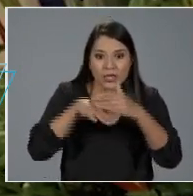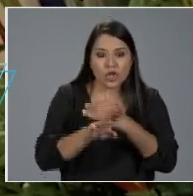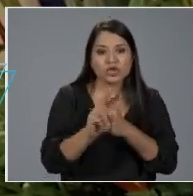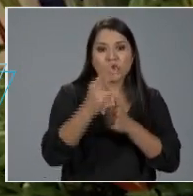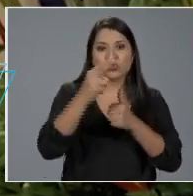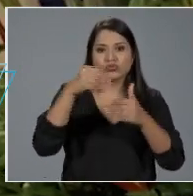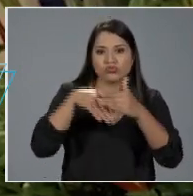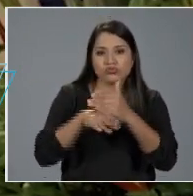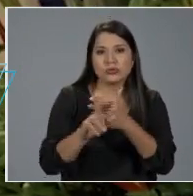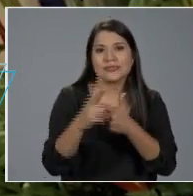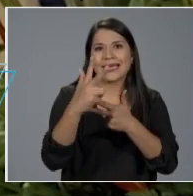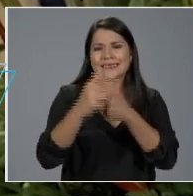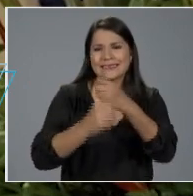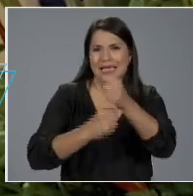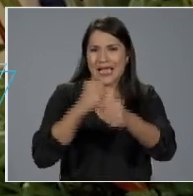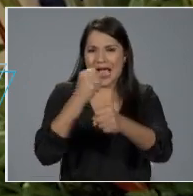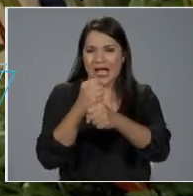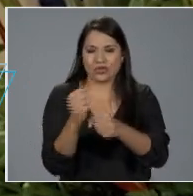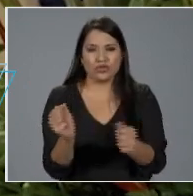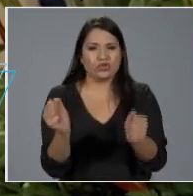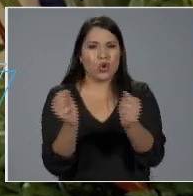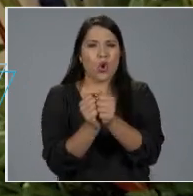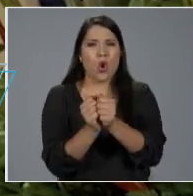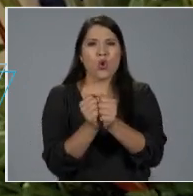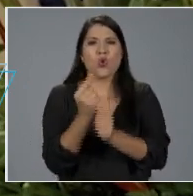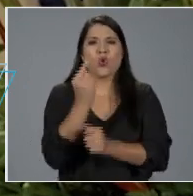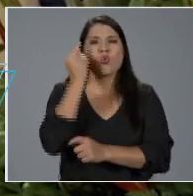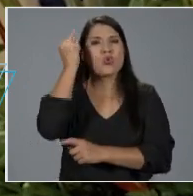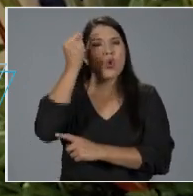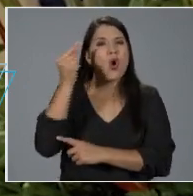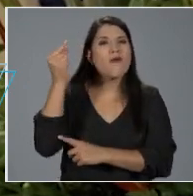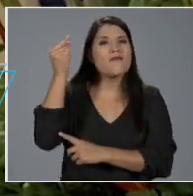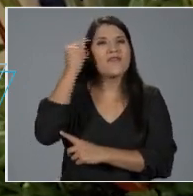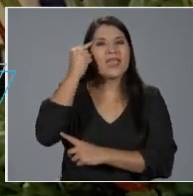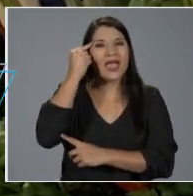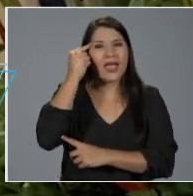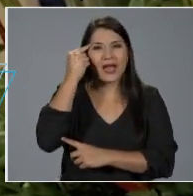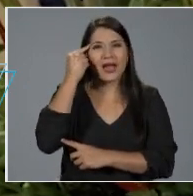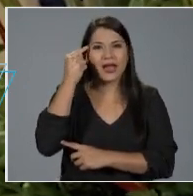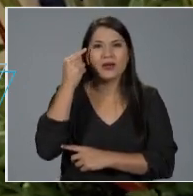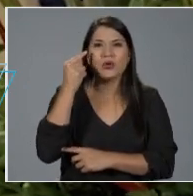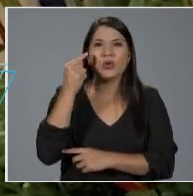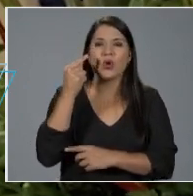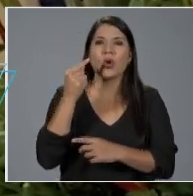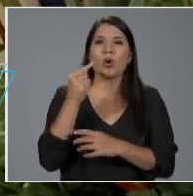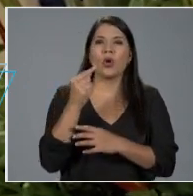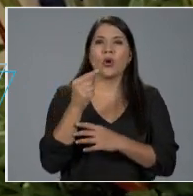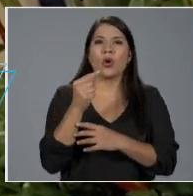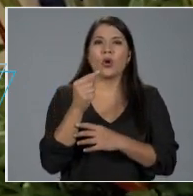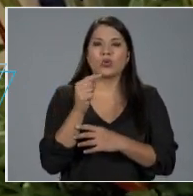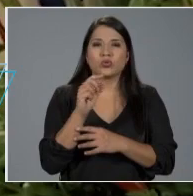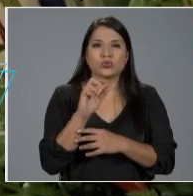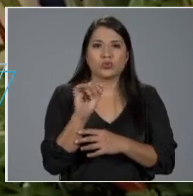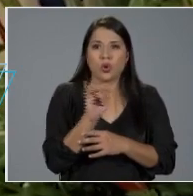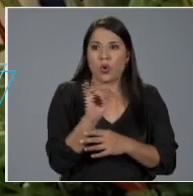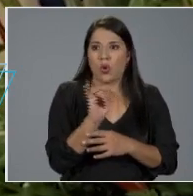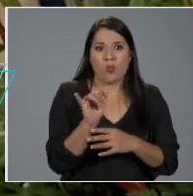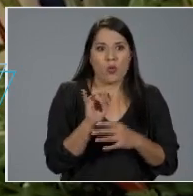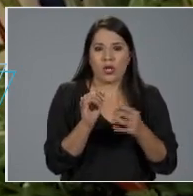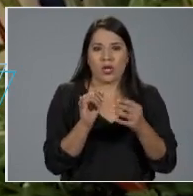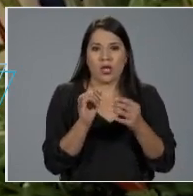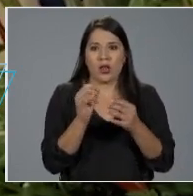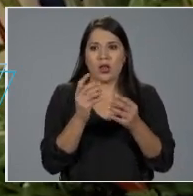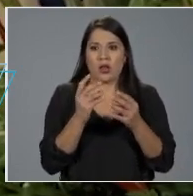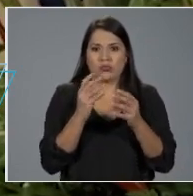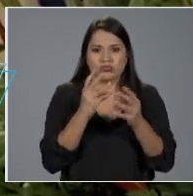tercer año a una administración, digamos, arrió algunas velas, la velocidad del barco se